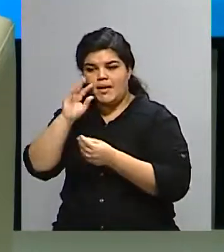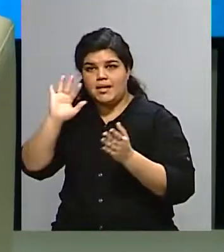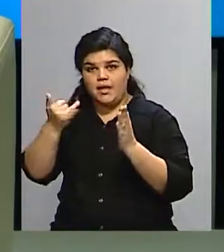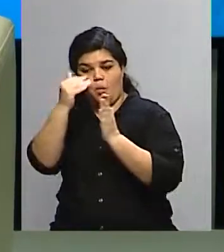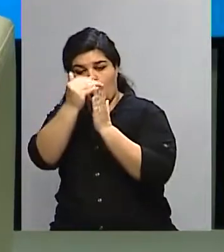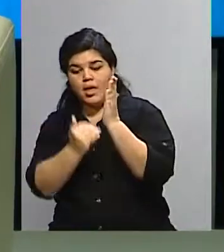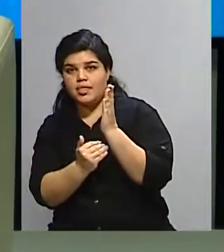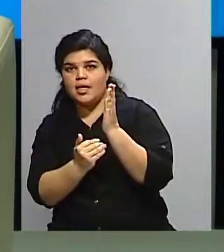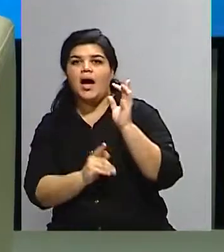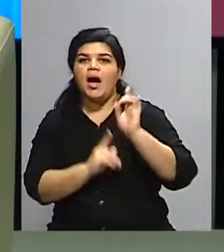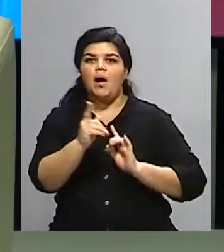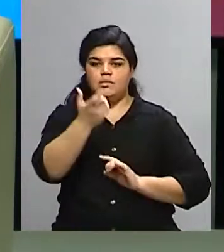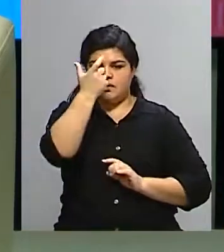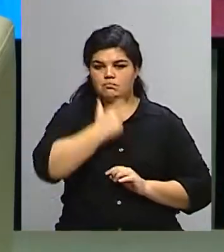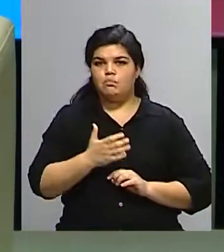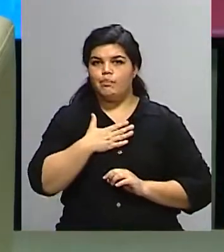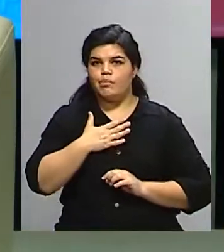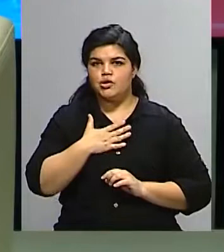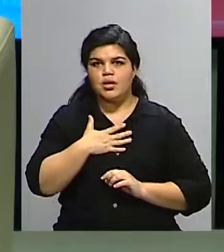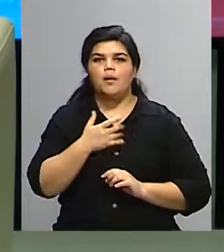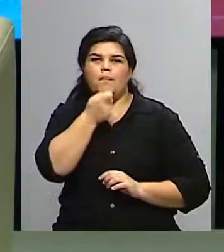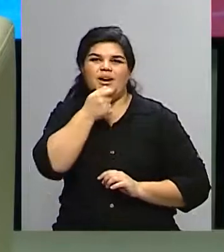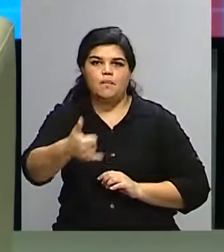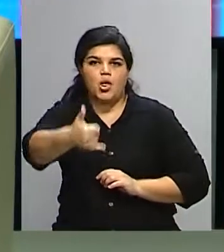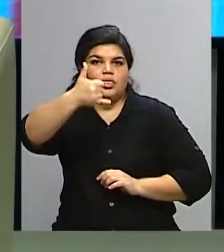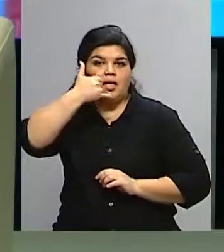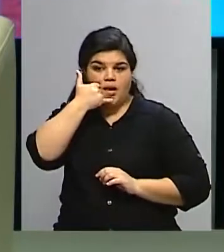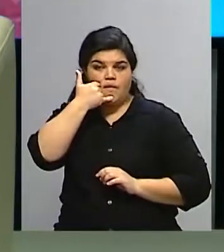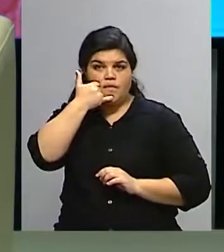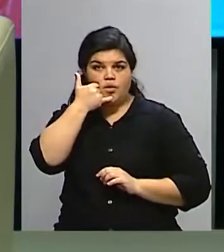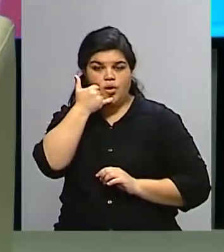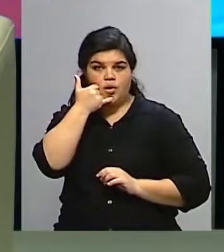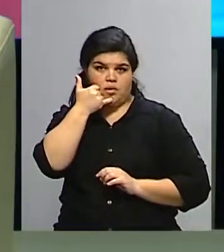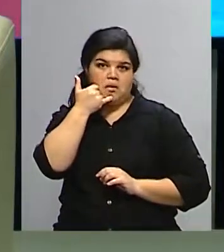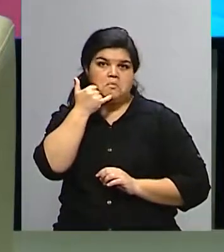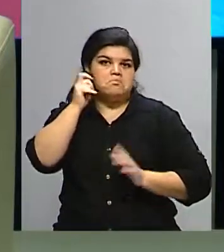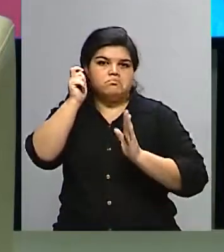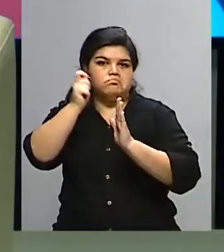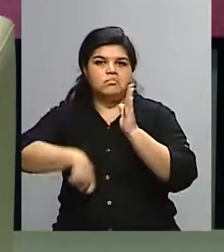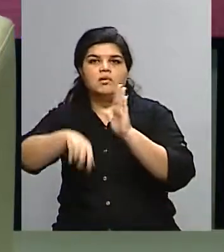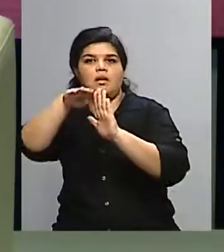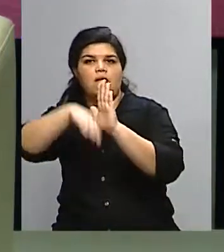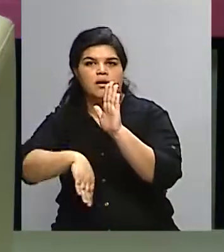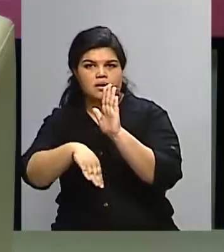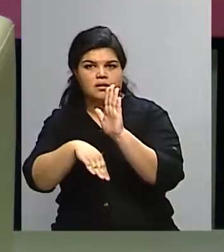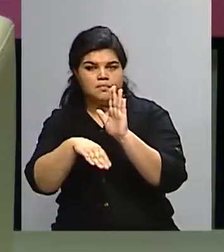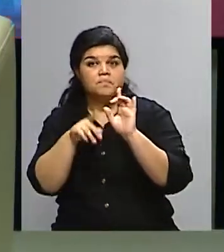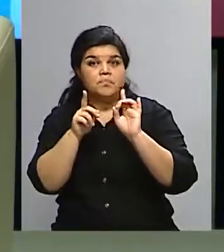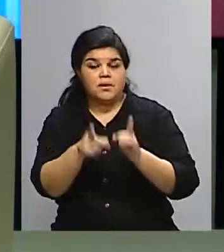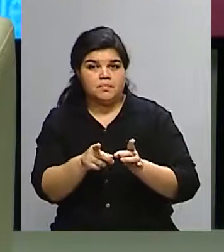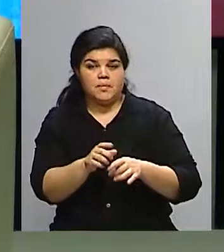créditos, esos seguros, que los hacen muchas veces de manera telefónica. El banco recepciona esos reclamos, pero también hay otra vía, que es la